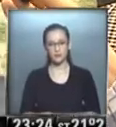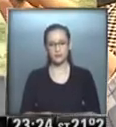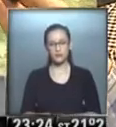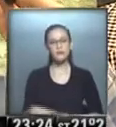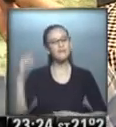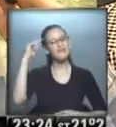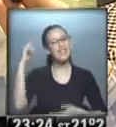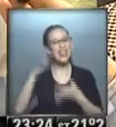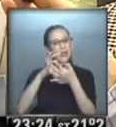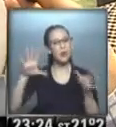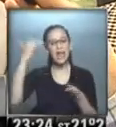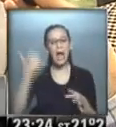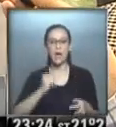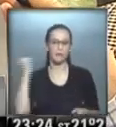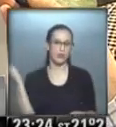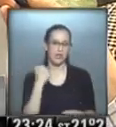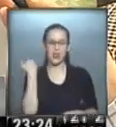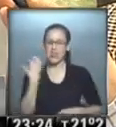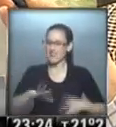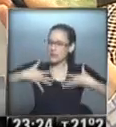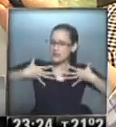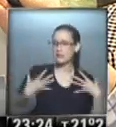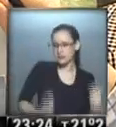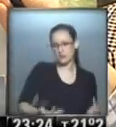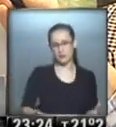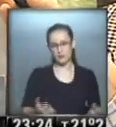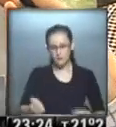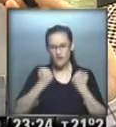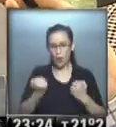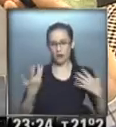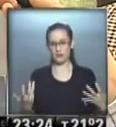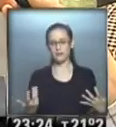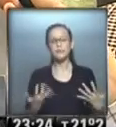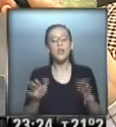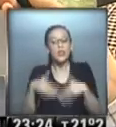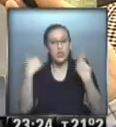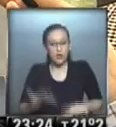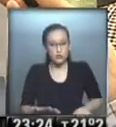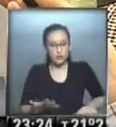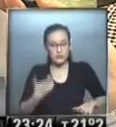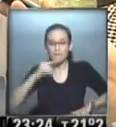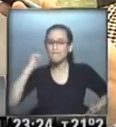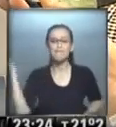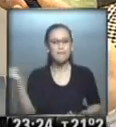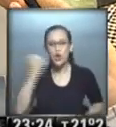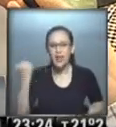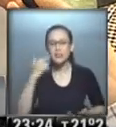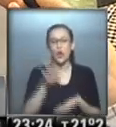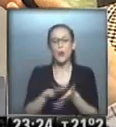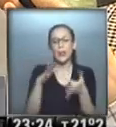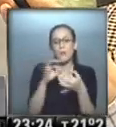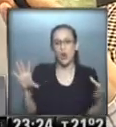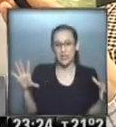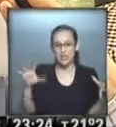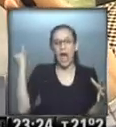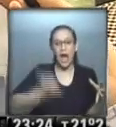es importantísima y que hay que defenderla capa y espada. Y por ende, como núcleo central de la vía democrática están